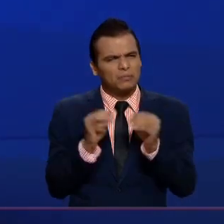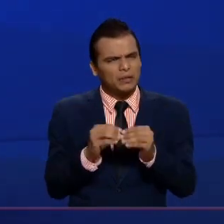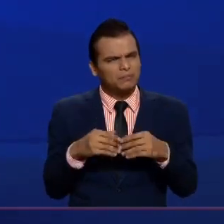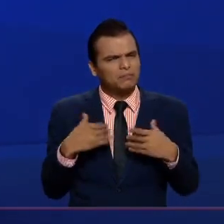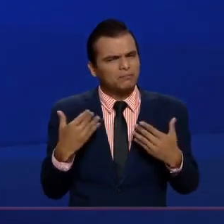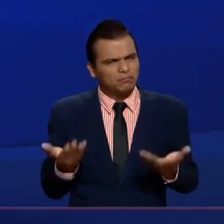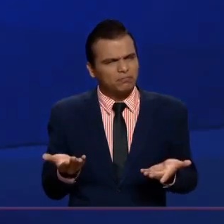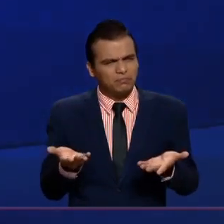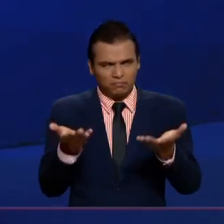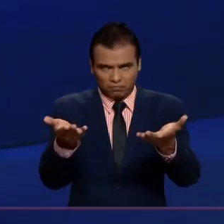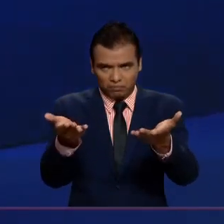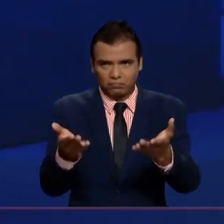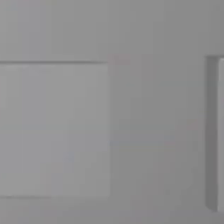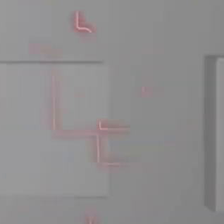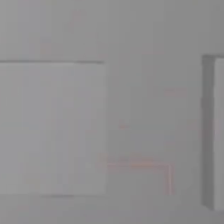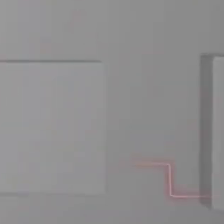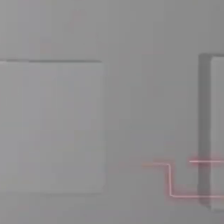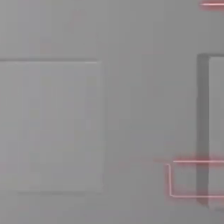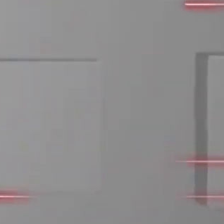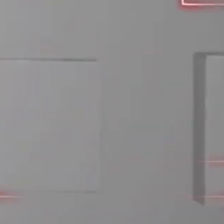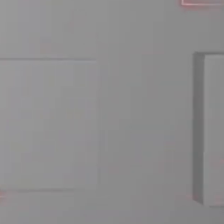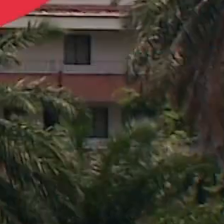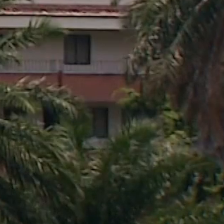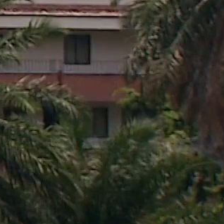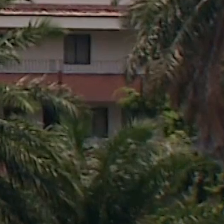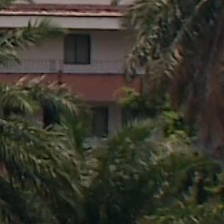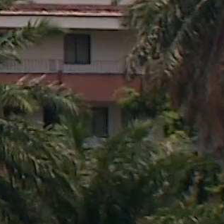tardes. ¿En qué va todo?